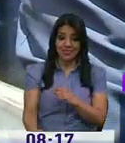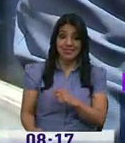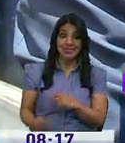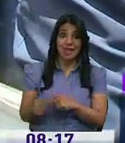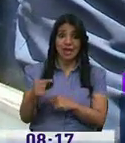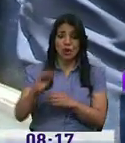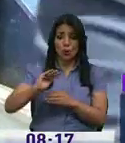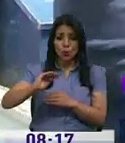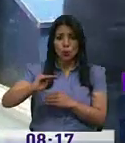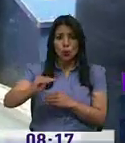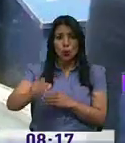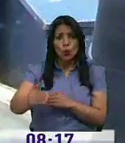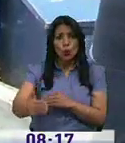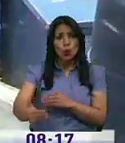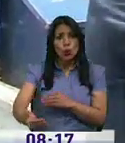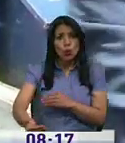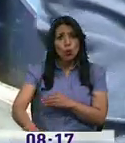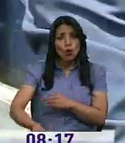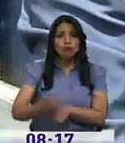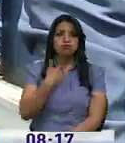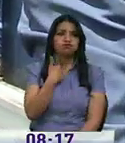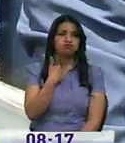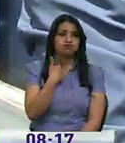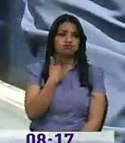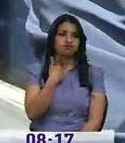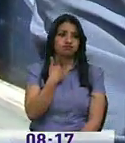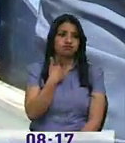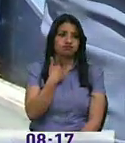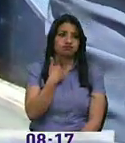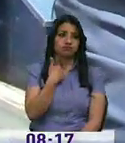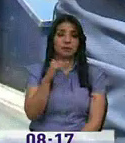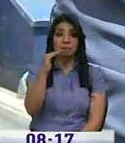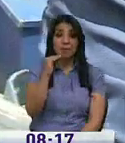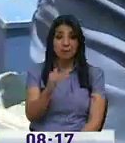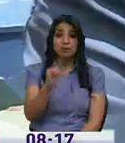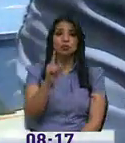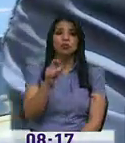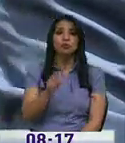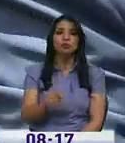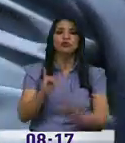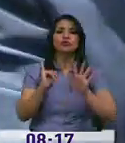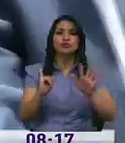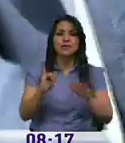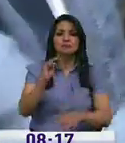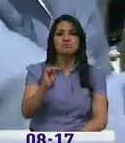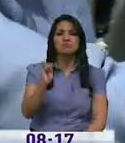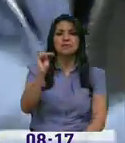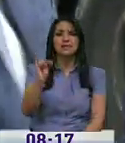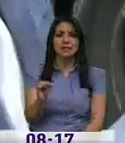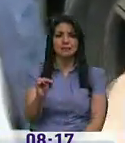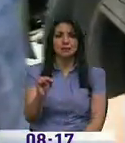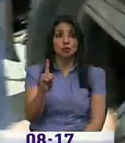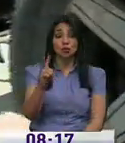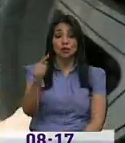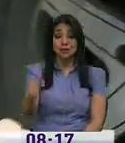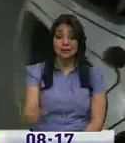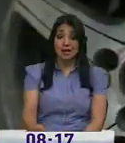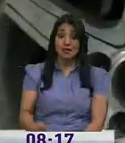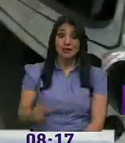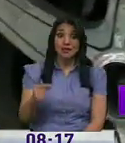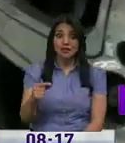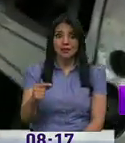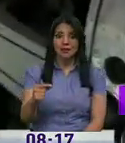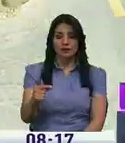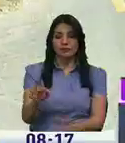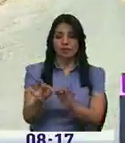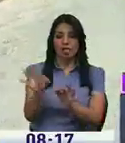con llantas lisas. Como podemos ver, este vehículo tiene menos de 1.6 milímetros en sus llantas. Tenemos una llanta a la que se le están saliendo